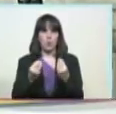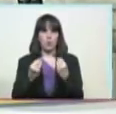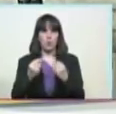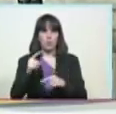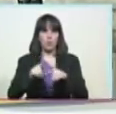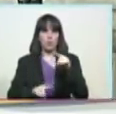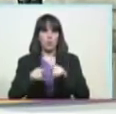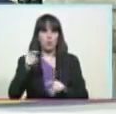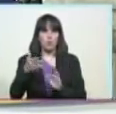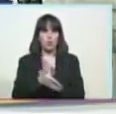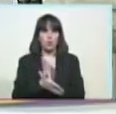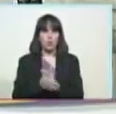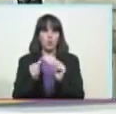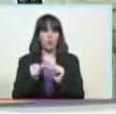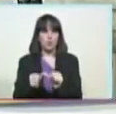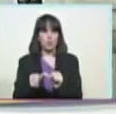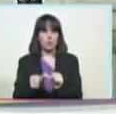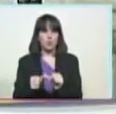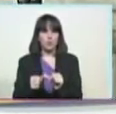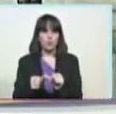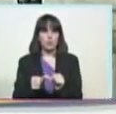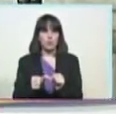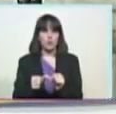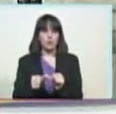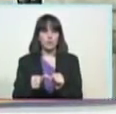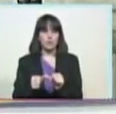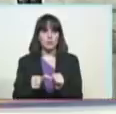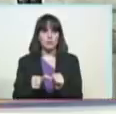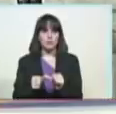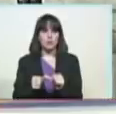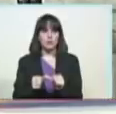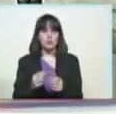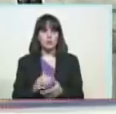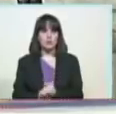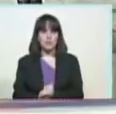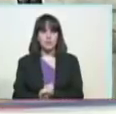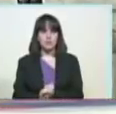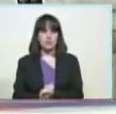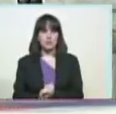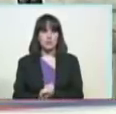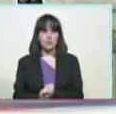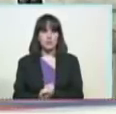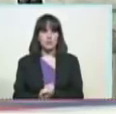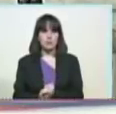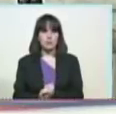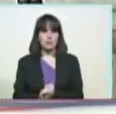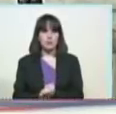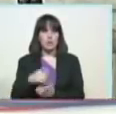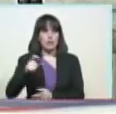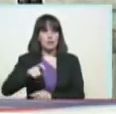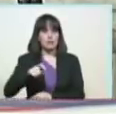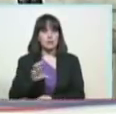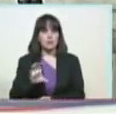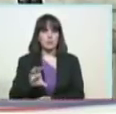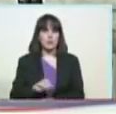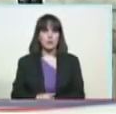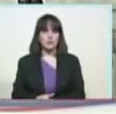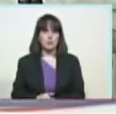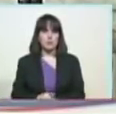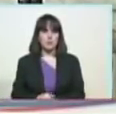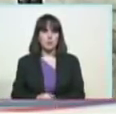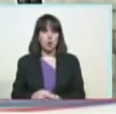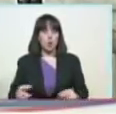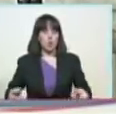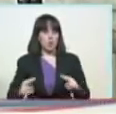necesitamos para el funcionamiento de la sociedad para la satisfacción de las necesidades del país no